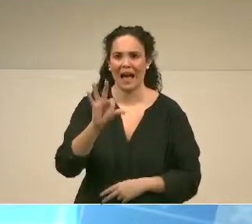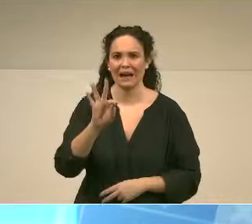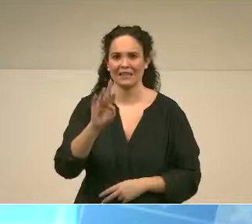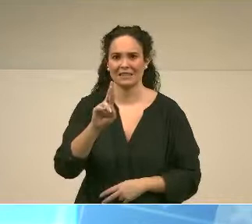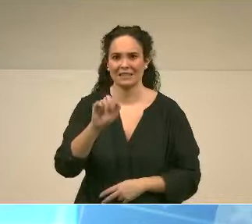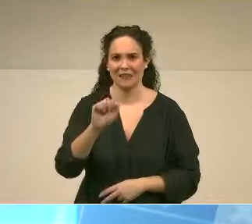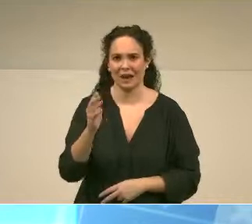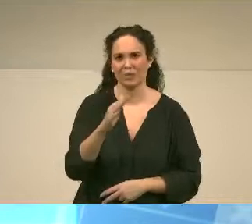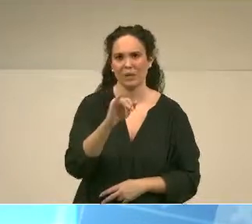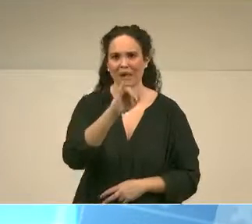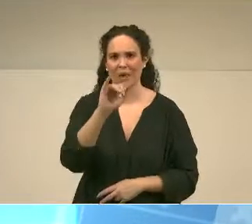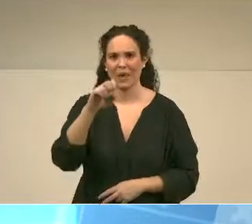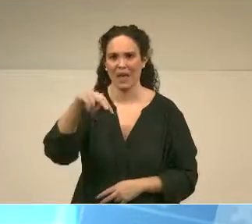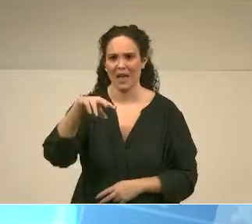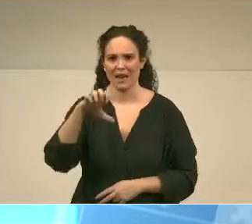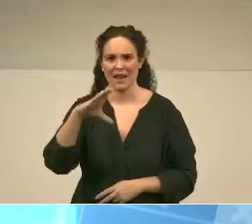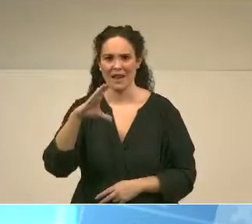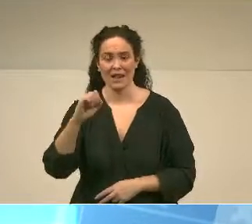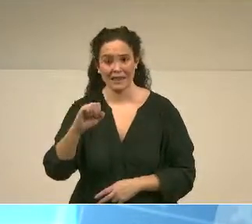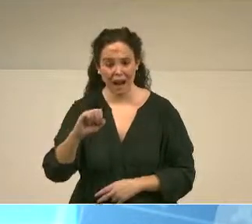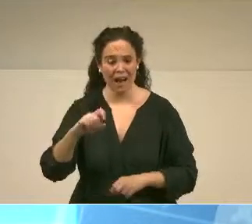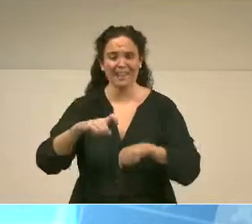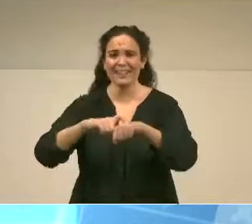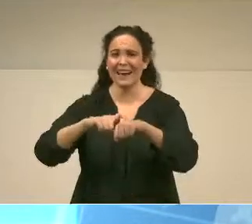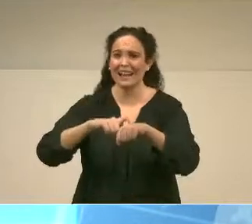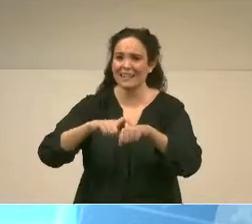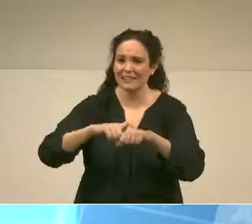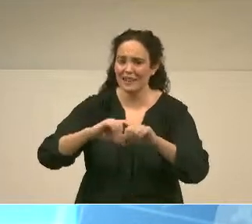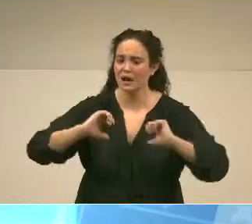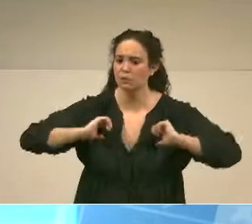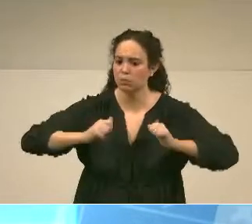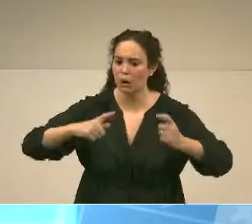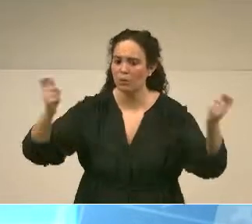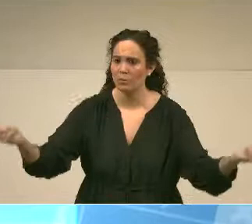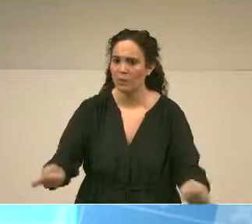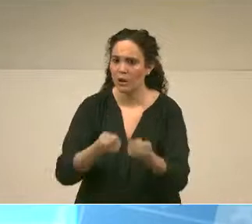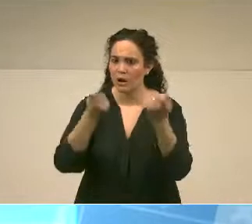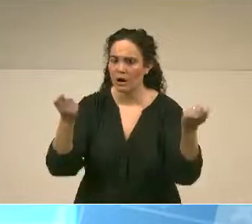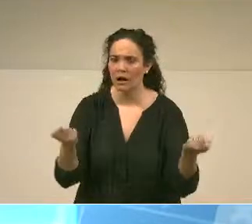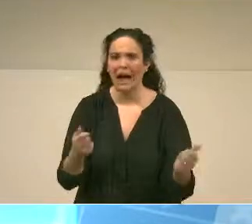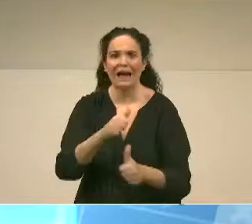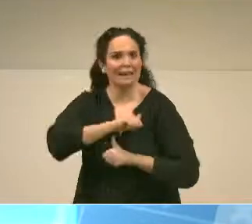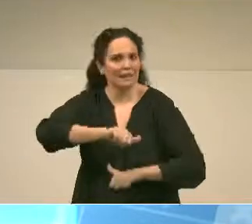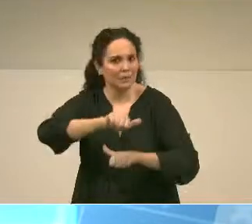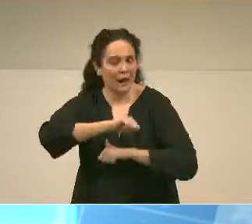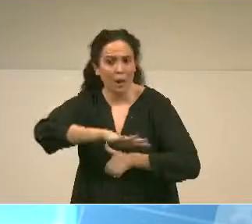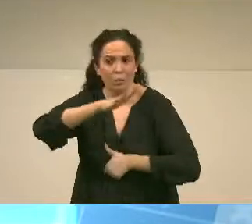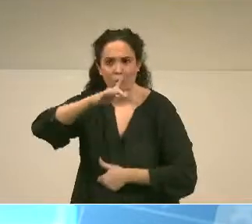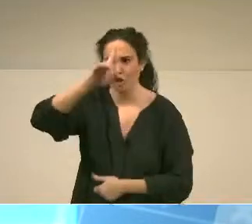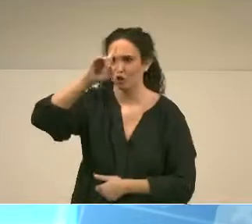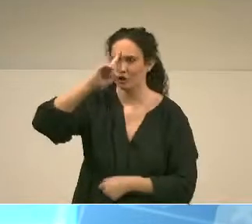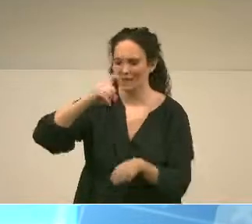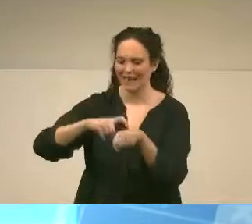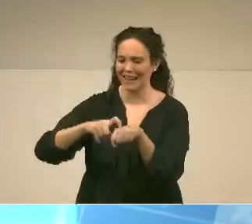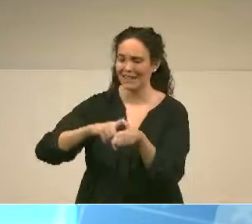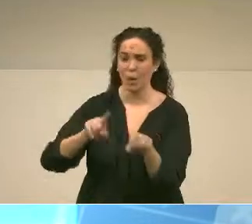que ésta inicie su comercialización y su distribución. Habrá que esperar a conocer cuáles son las indicaciones como